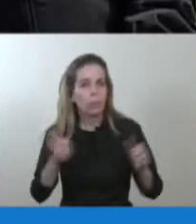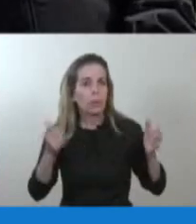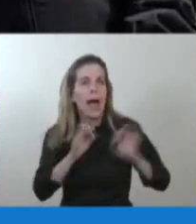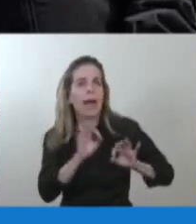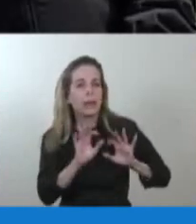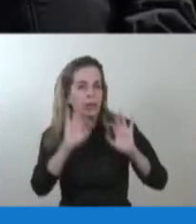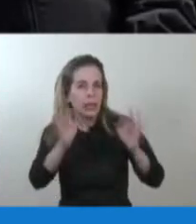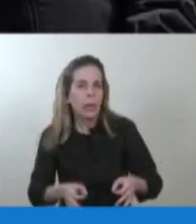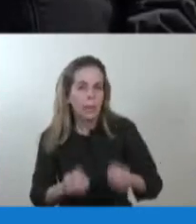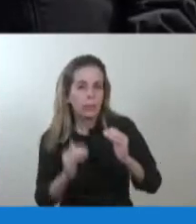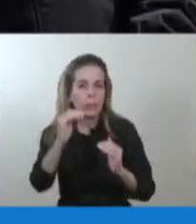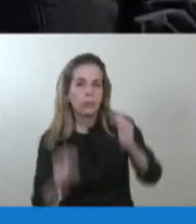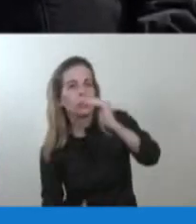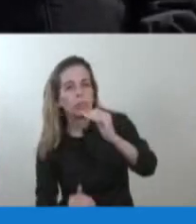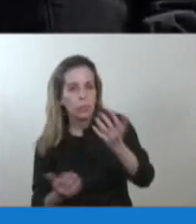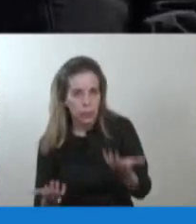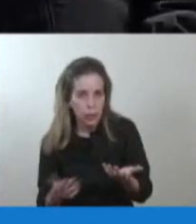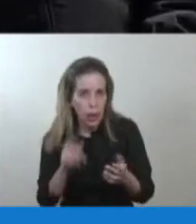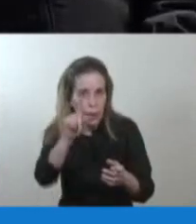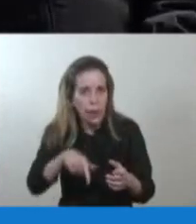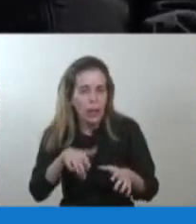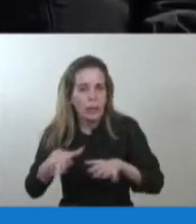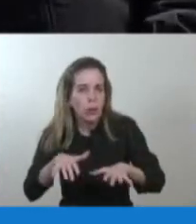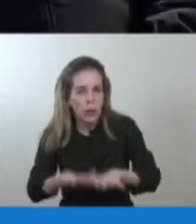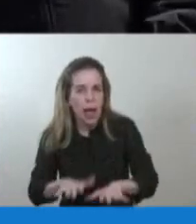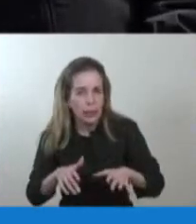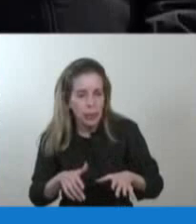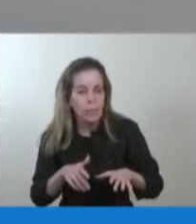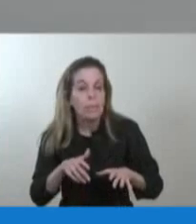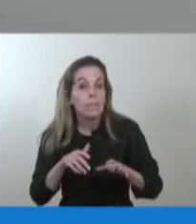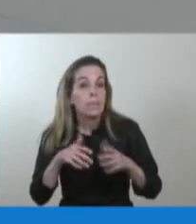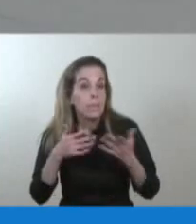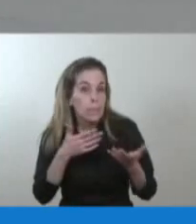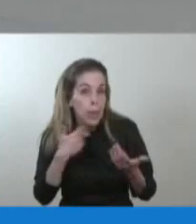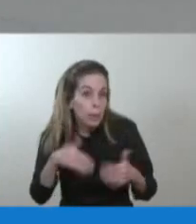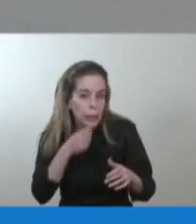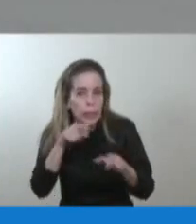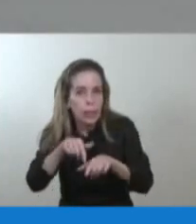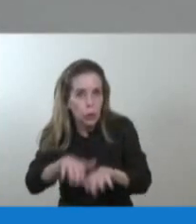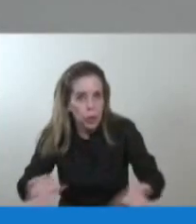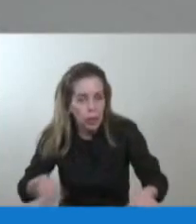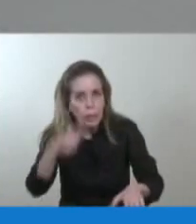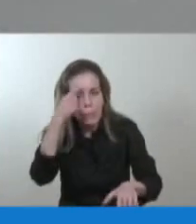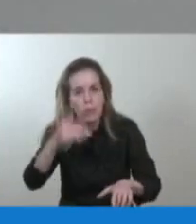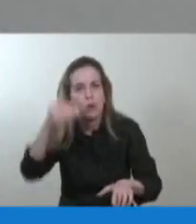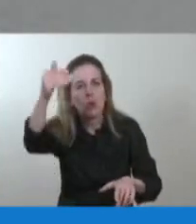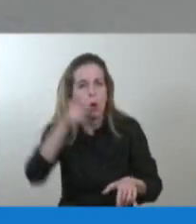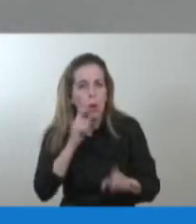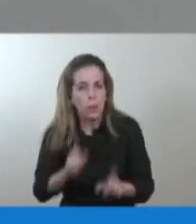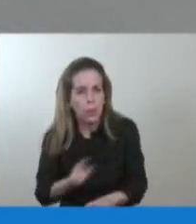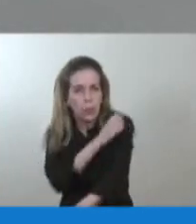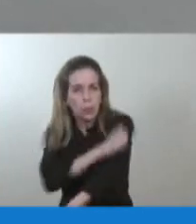desigualdad genera condiciones para la delincuencia pero no se puede relacionar